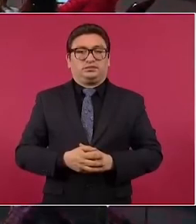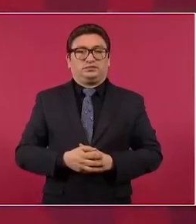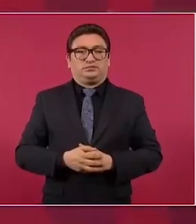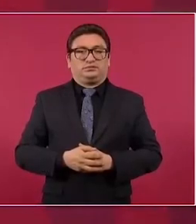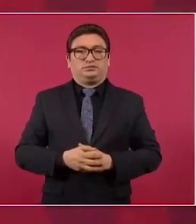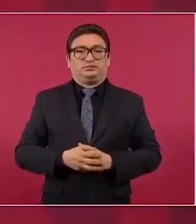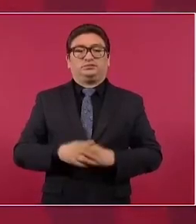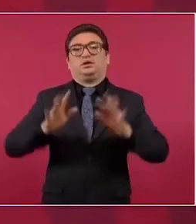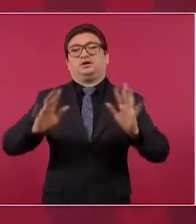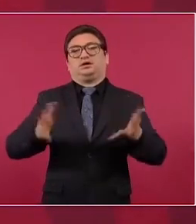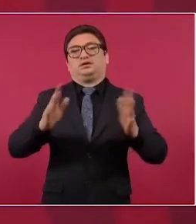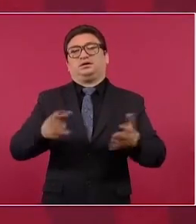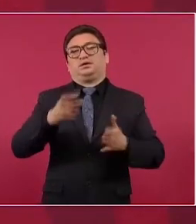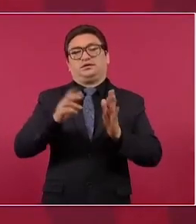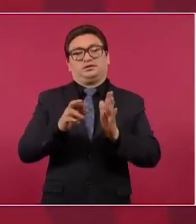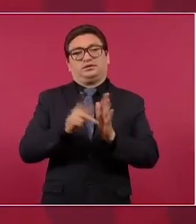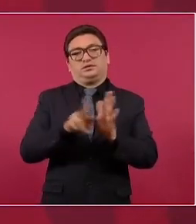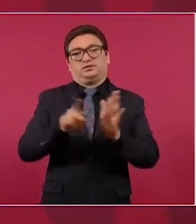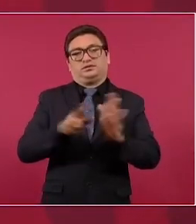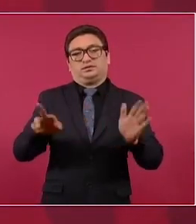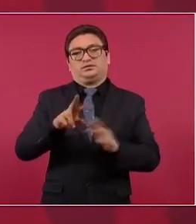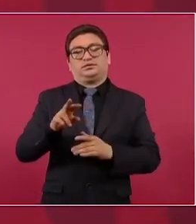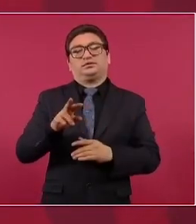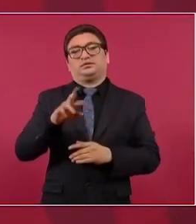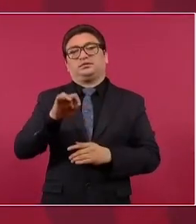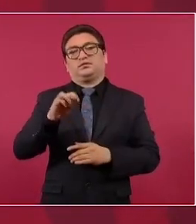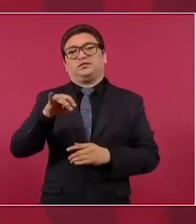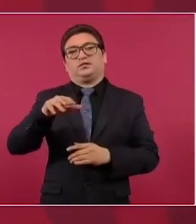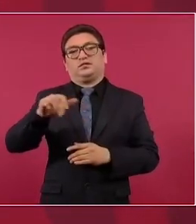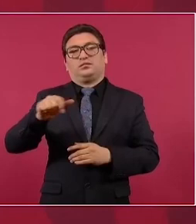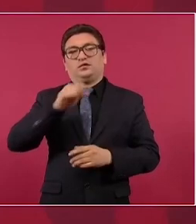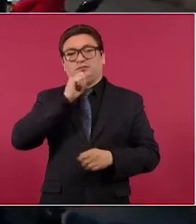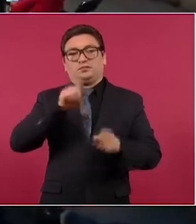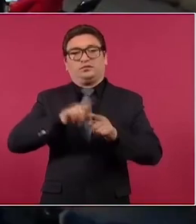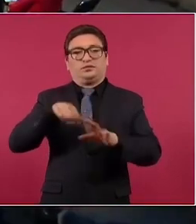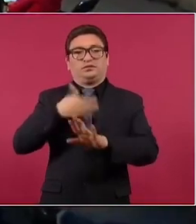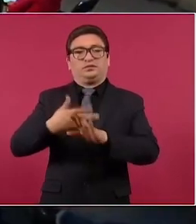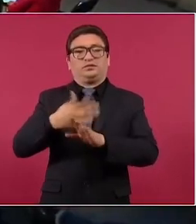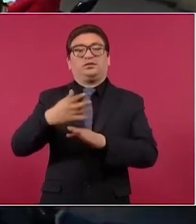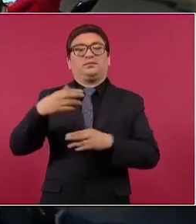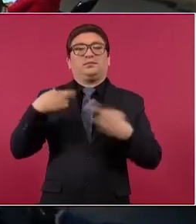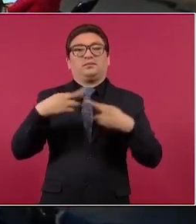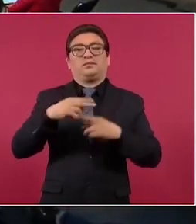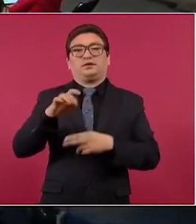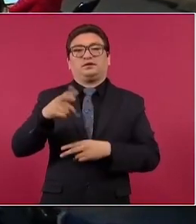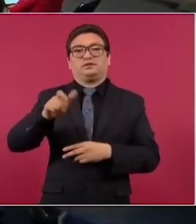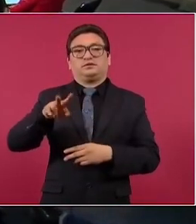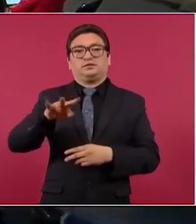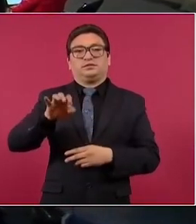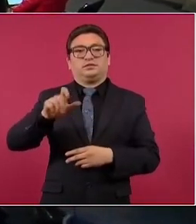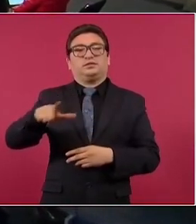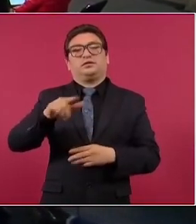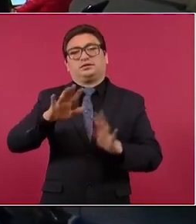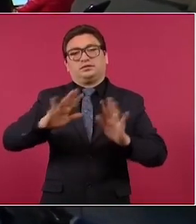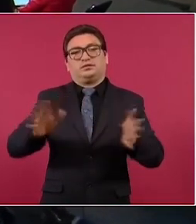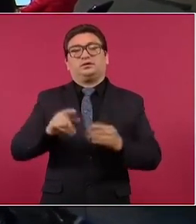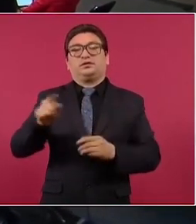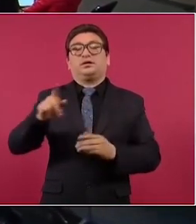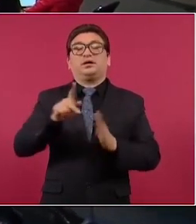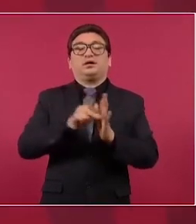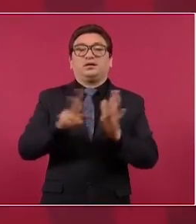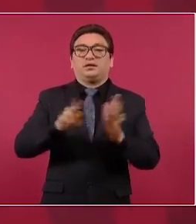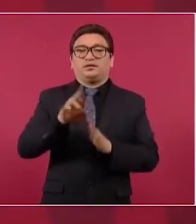la Reforma pues también está en contra de la maestra Esquivel. El Reforma lo que